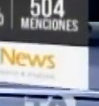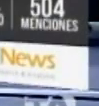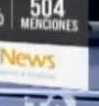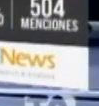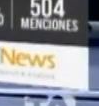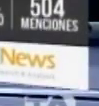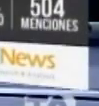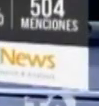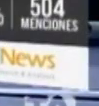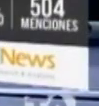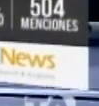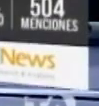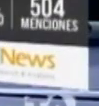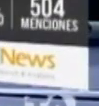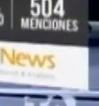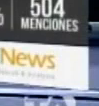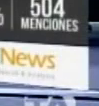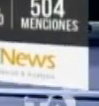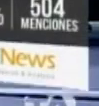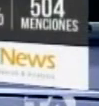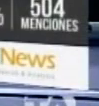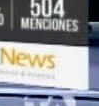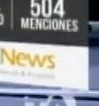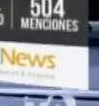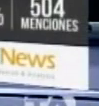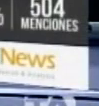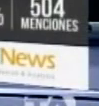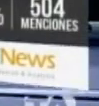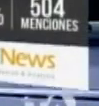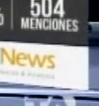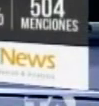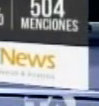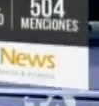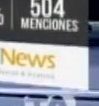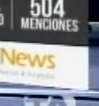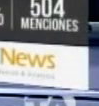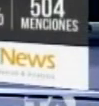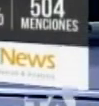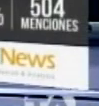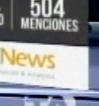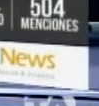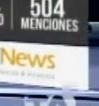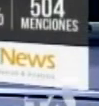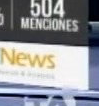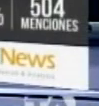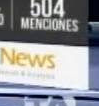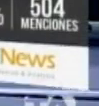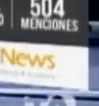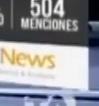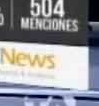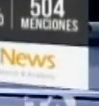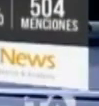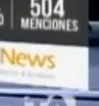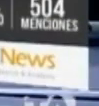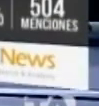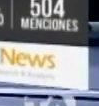ni de Facebook ni de Instagram. Menciones por género, hombres, el 69,7% con 1.252 menciones